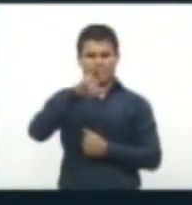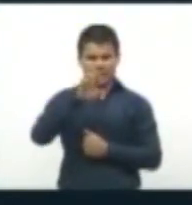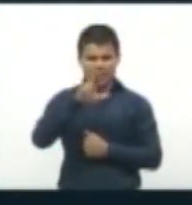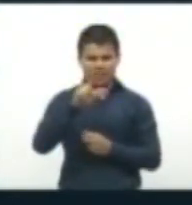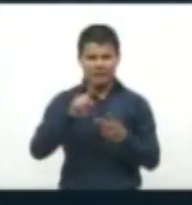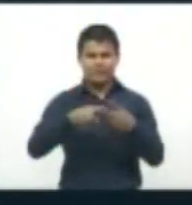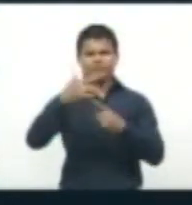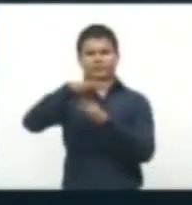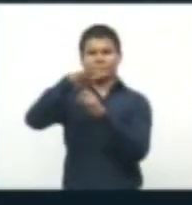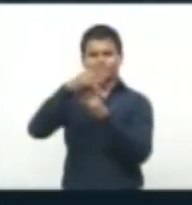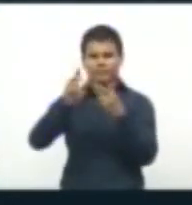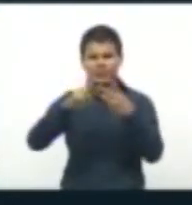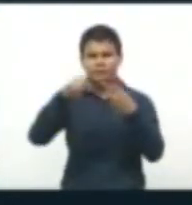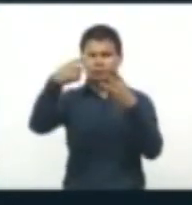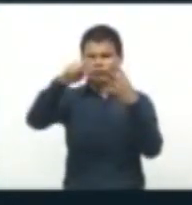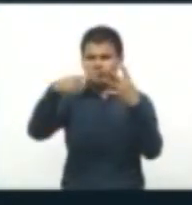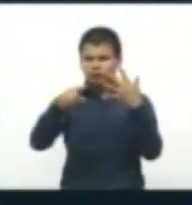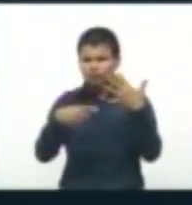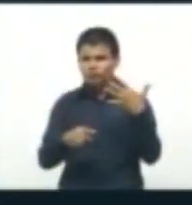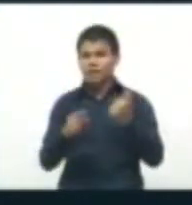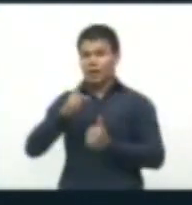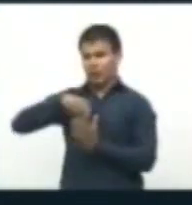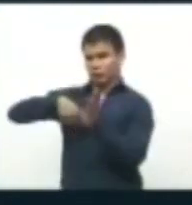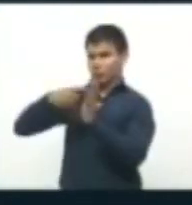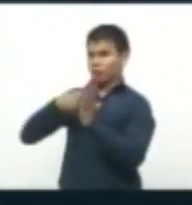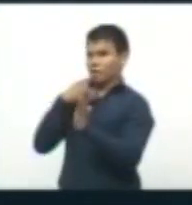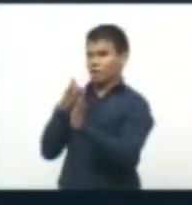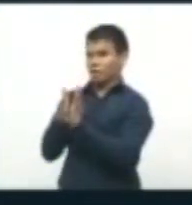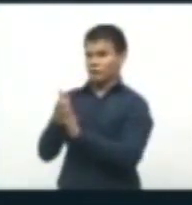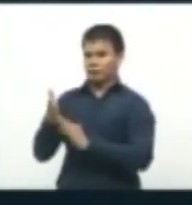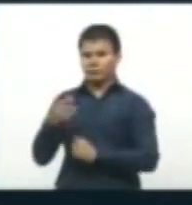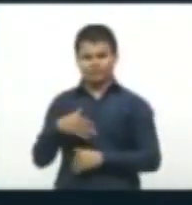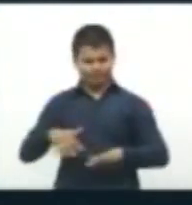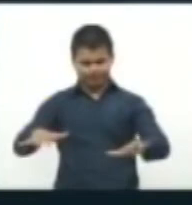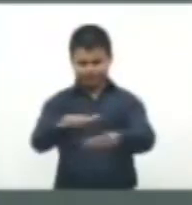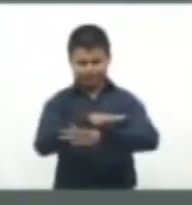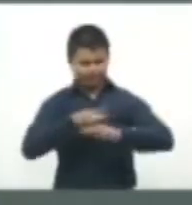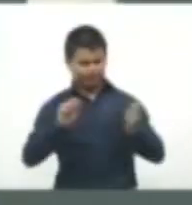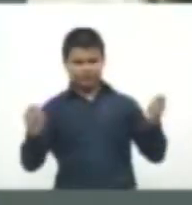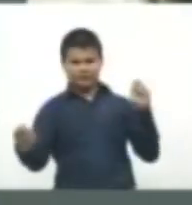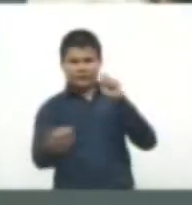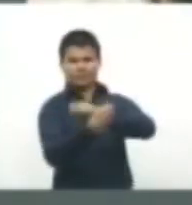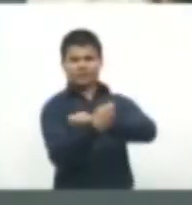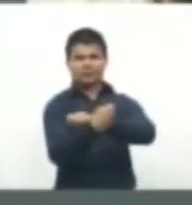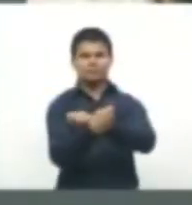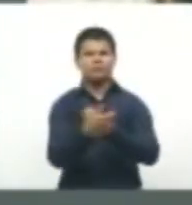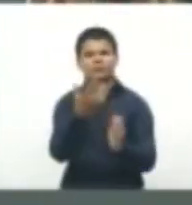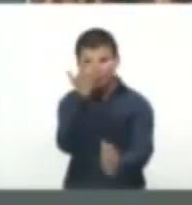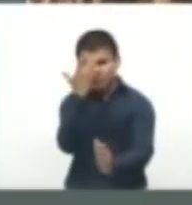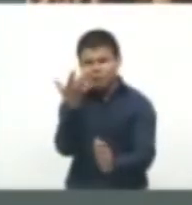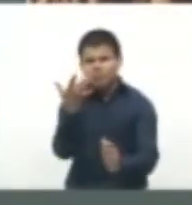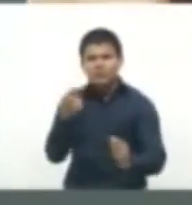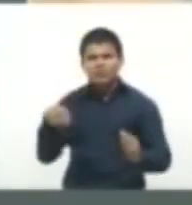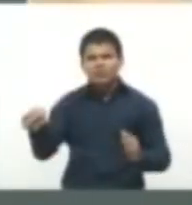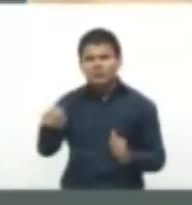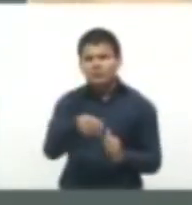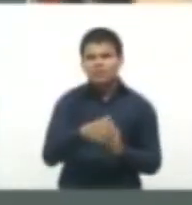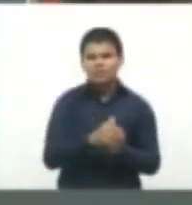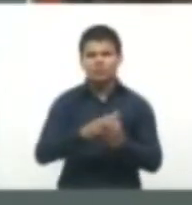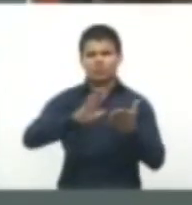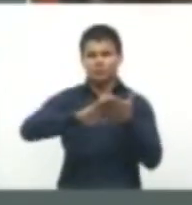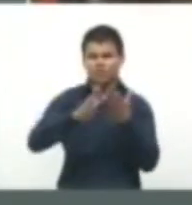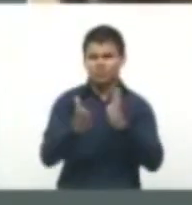Palmar de Varela. Los contratistas se justifican al afirmar que las condiciones cambiaron, ya que en todo el corredor se tiene la existencia de